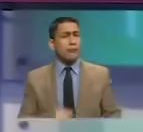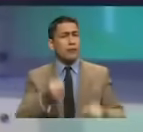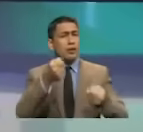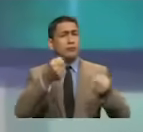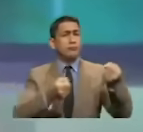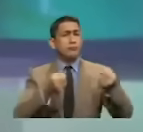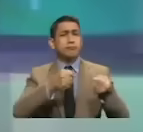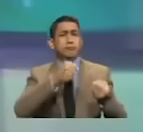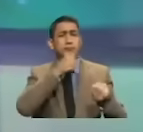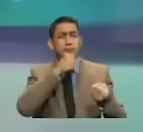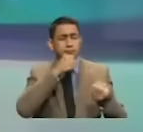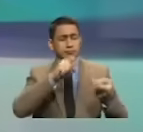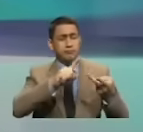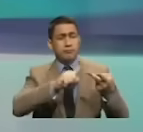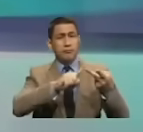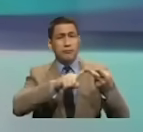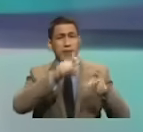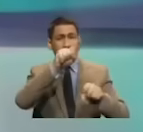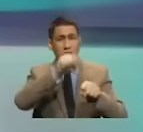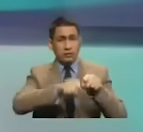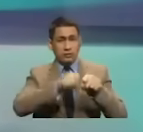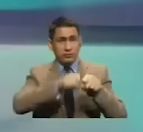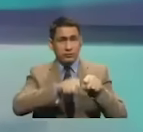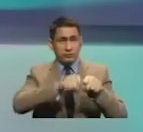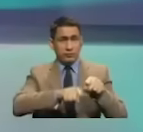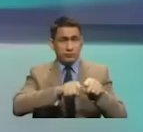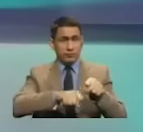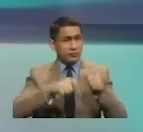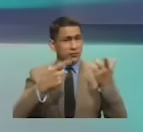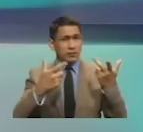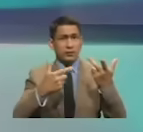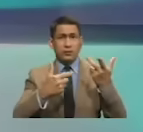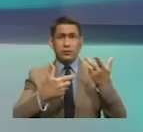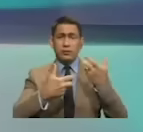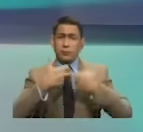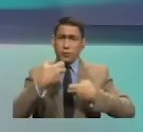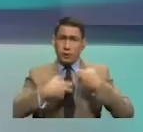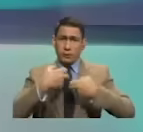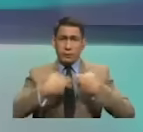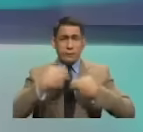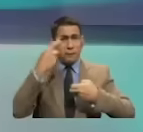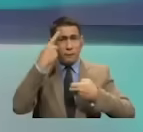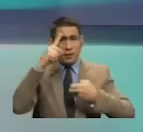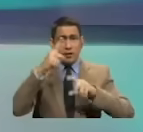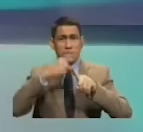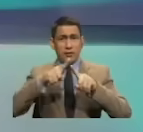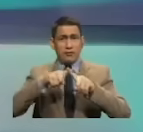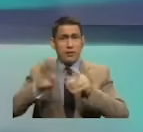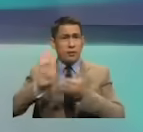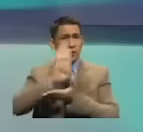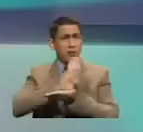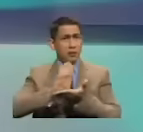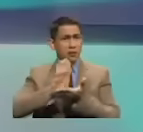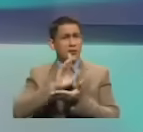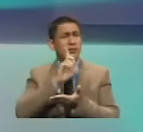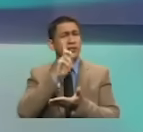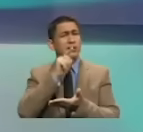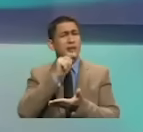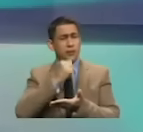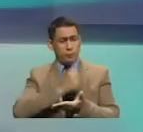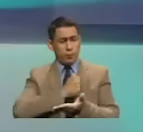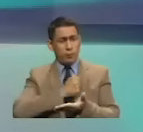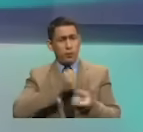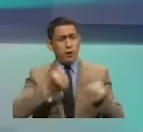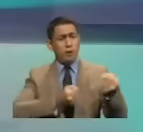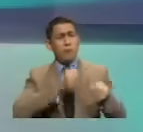abandonados, desmantelados y sobre todo un problema para diferentes barrios de la ciudad. Pero, ¿quiénes son los dueños de estos vehículos?